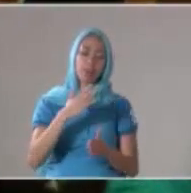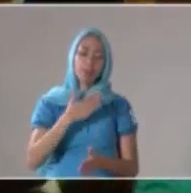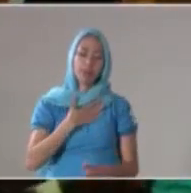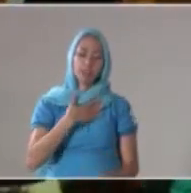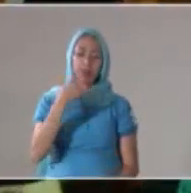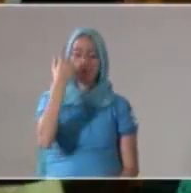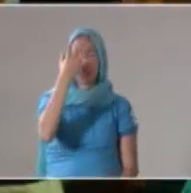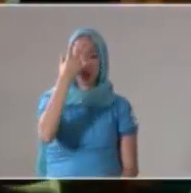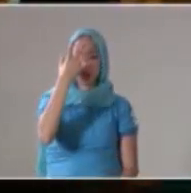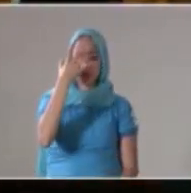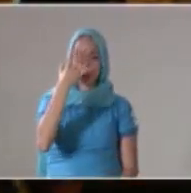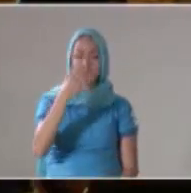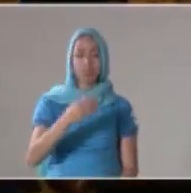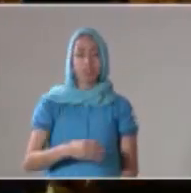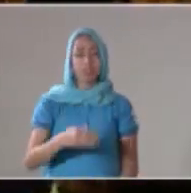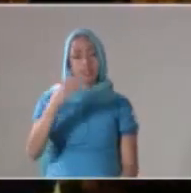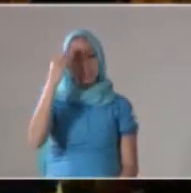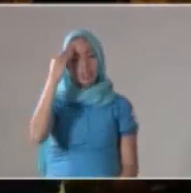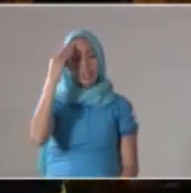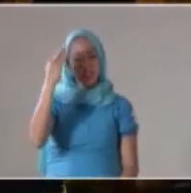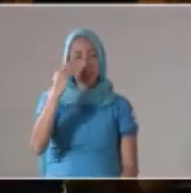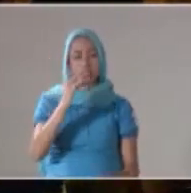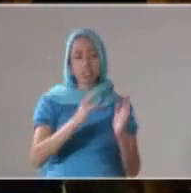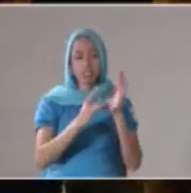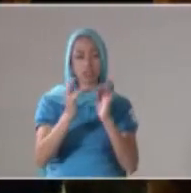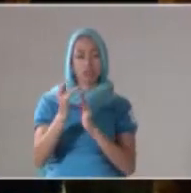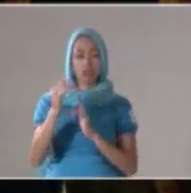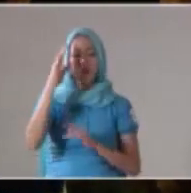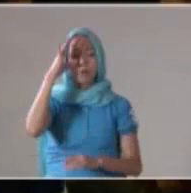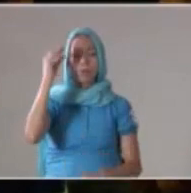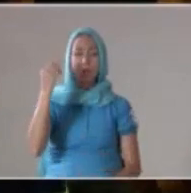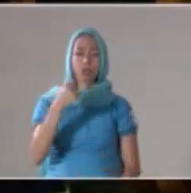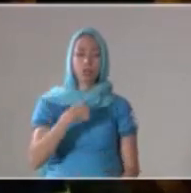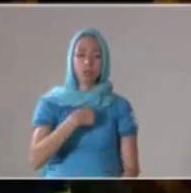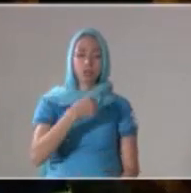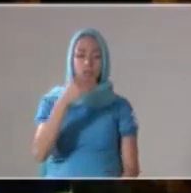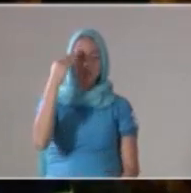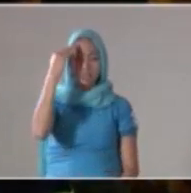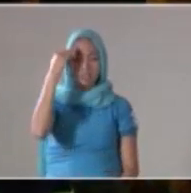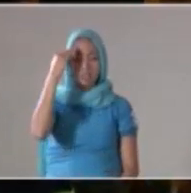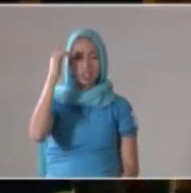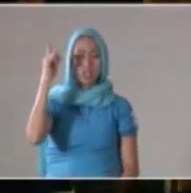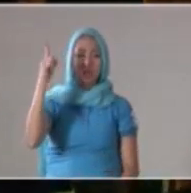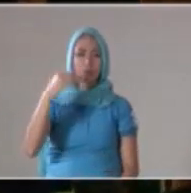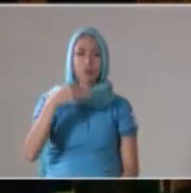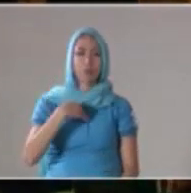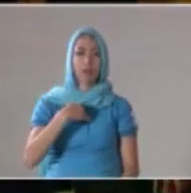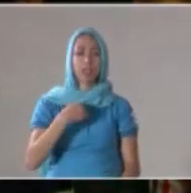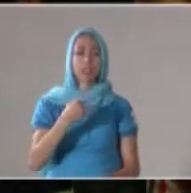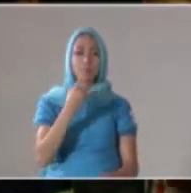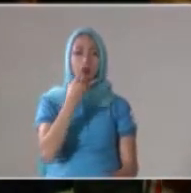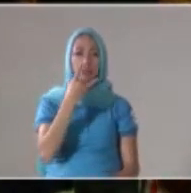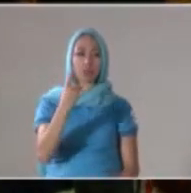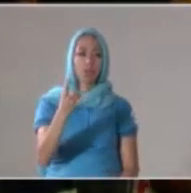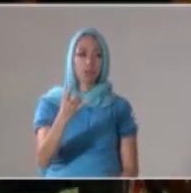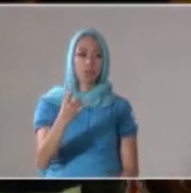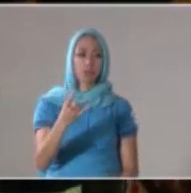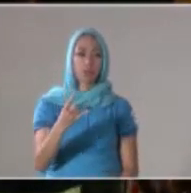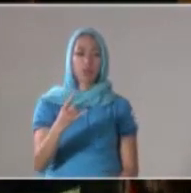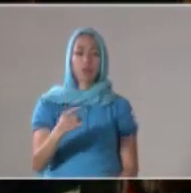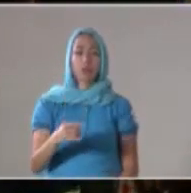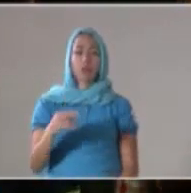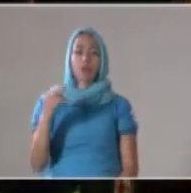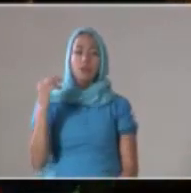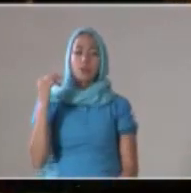ellos. Amén. Gloria al Señor. Vamos a orar por mis hermanos que están solicitando cobertura. Extendamos nuestras manos hacia